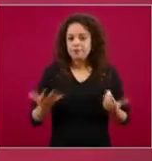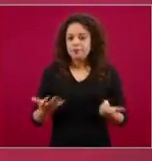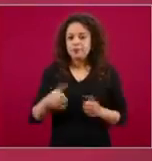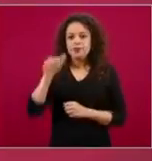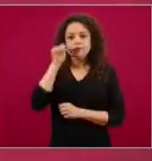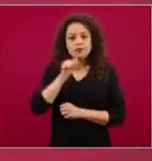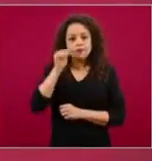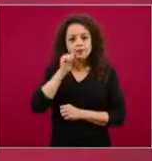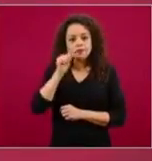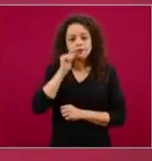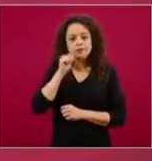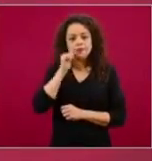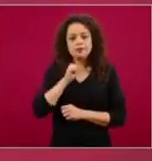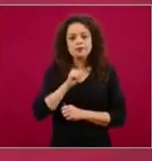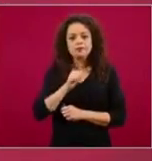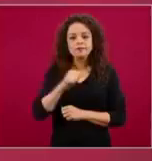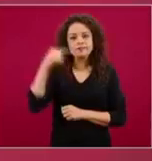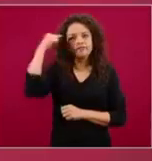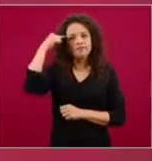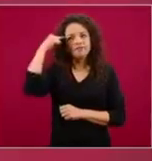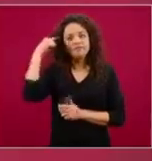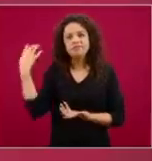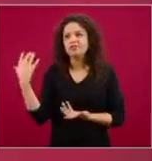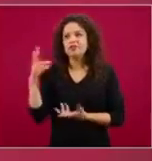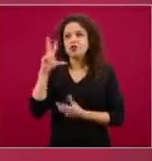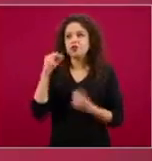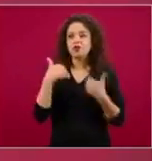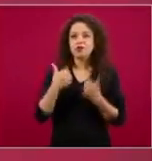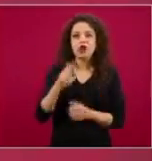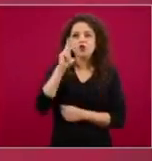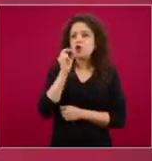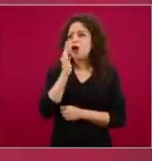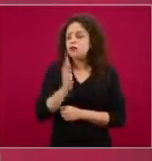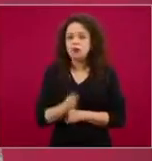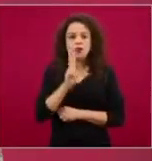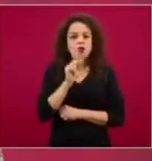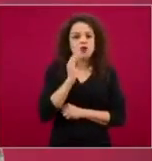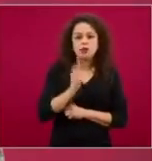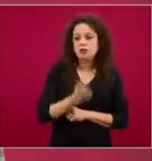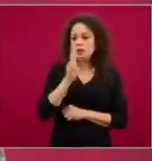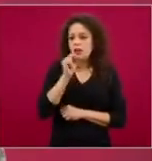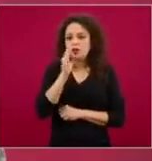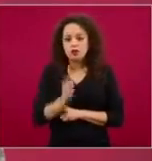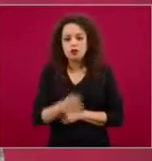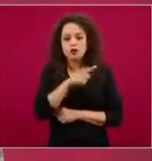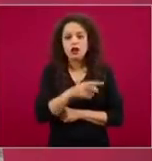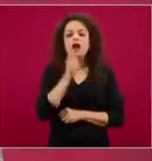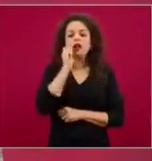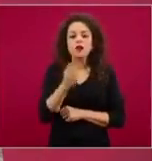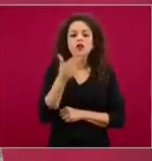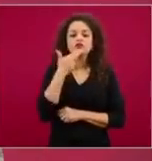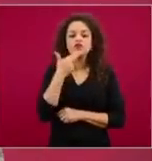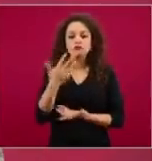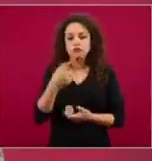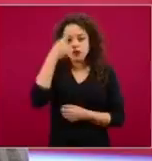negándose a la realidad y utilizando su negación como una manera de polarizar a la